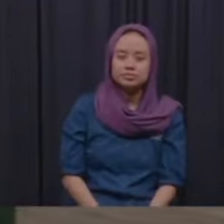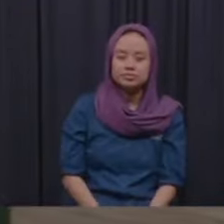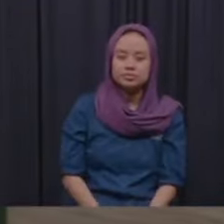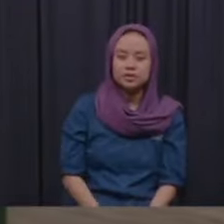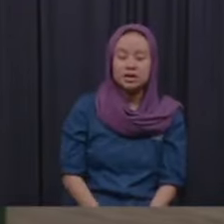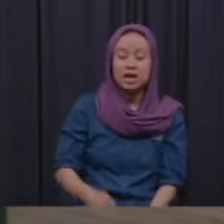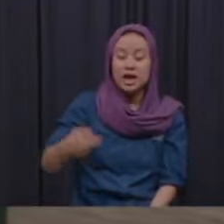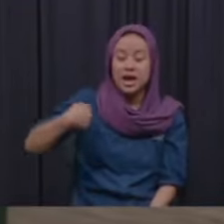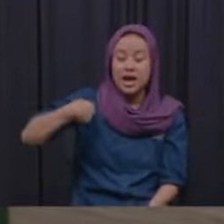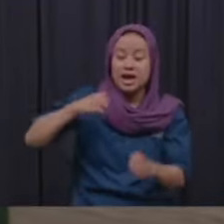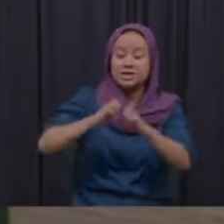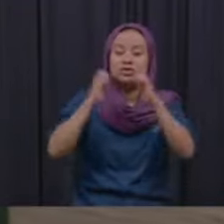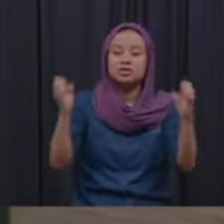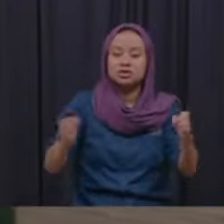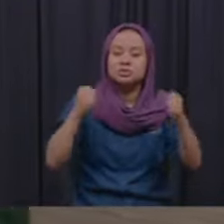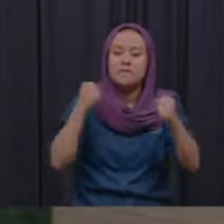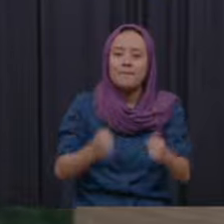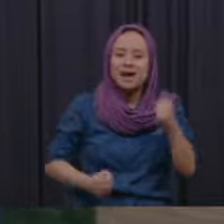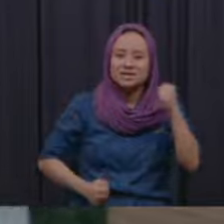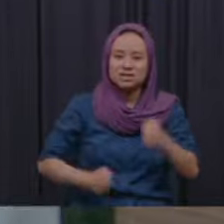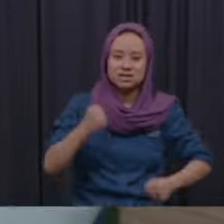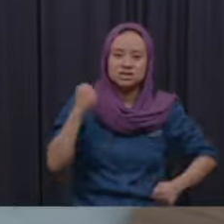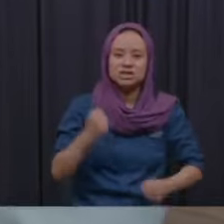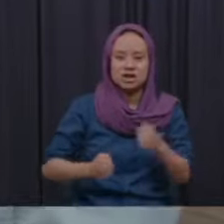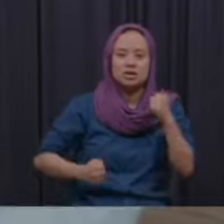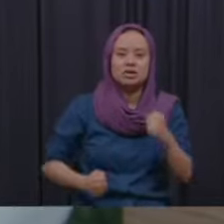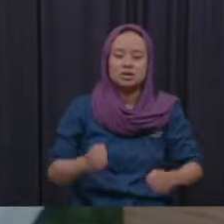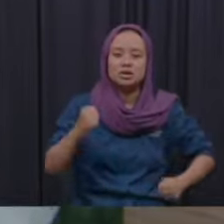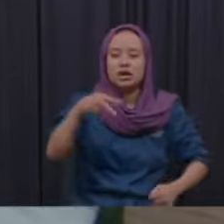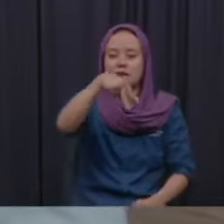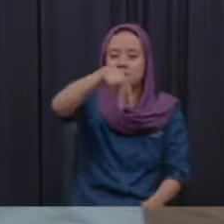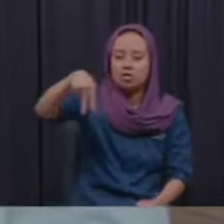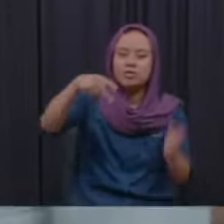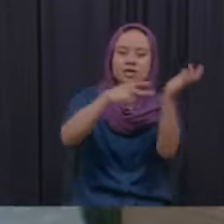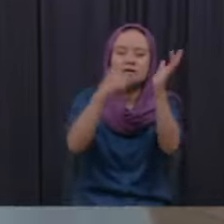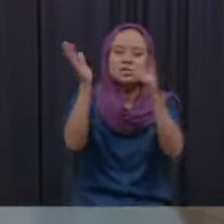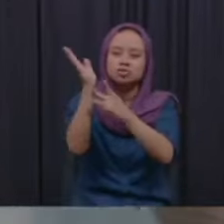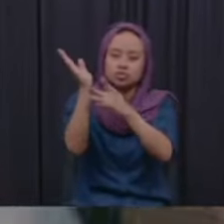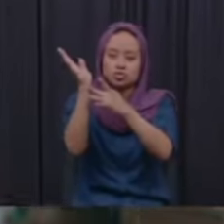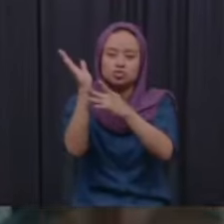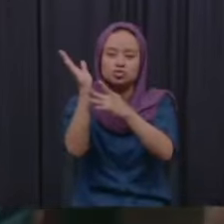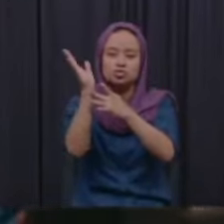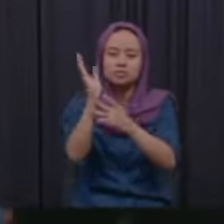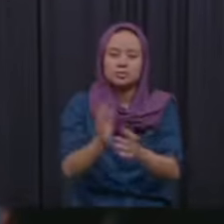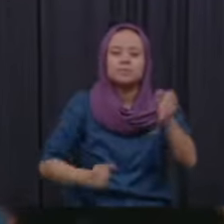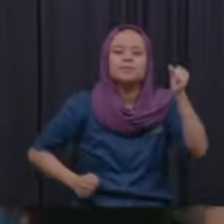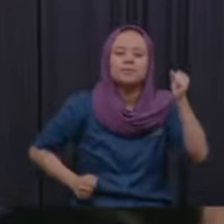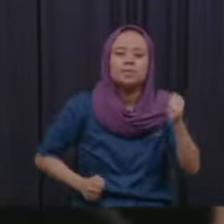a marchar en el nombre de Jesús. Vamos, hermano. Y